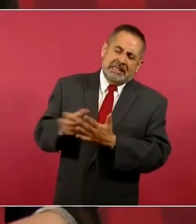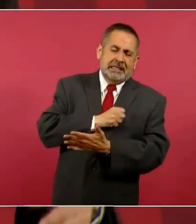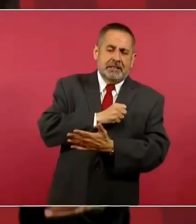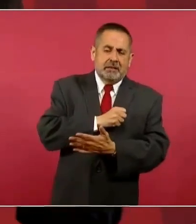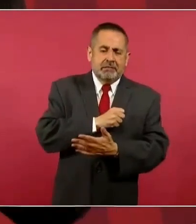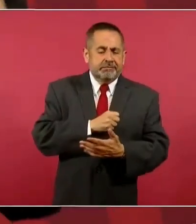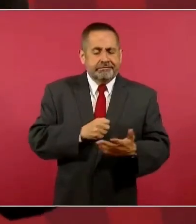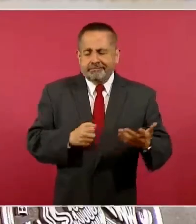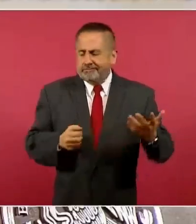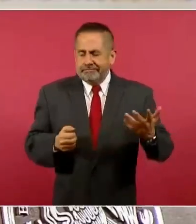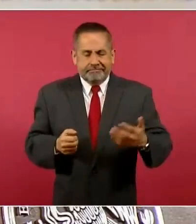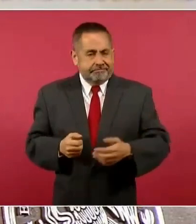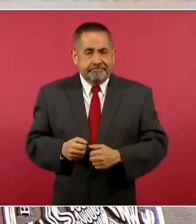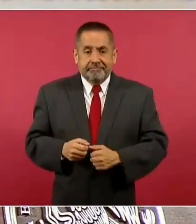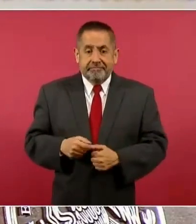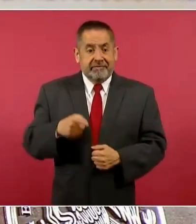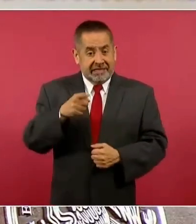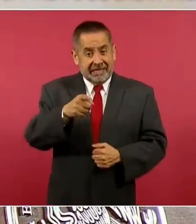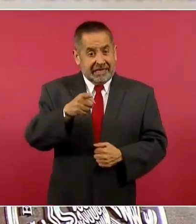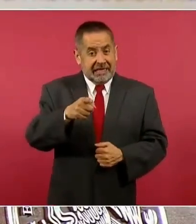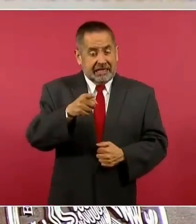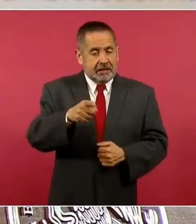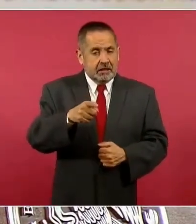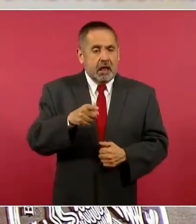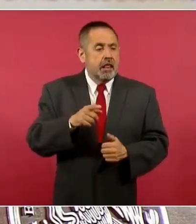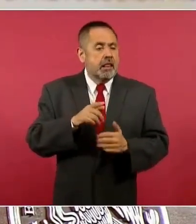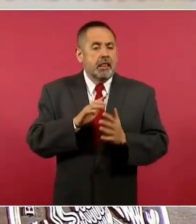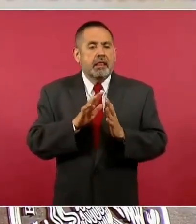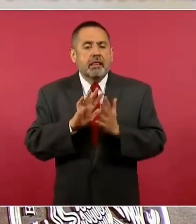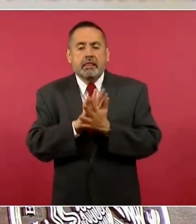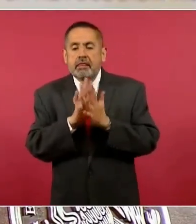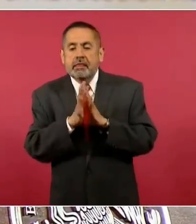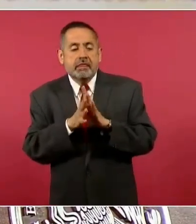Todo esto se hizo en complicidad